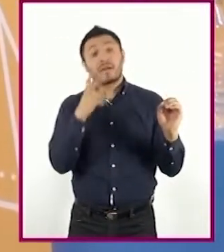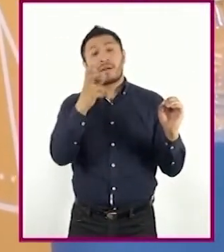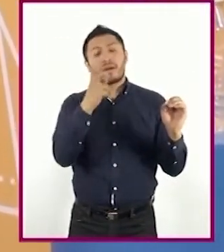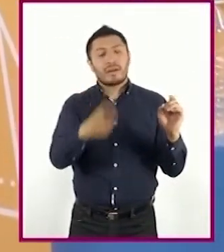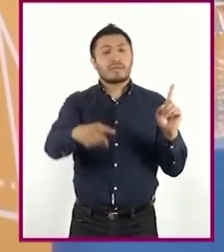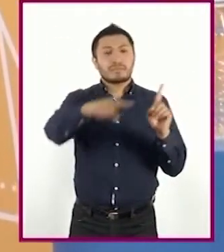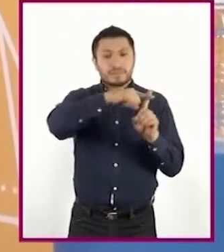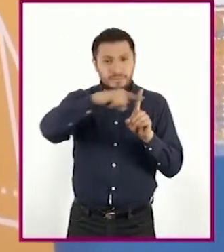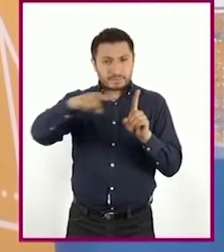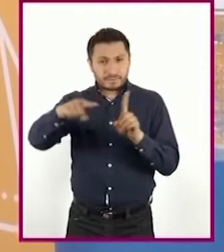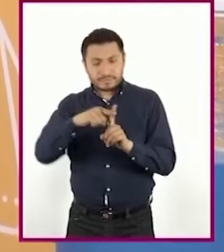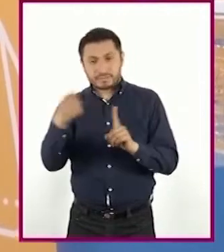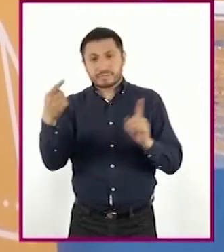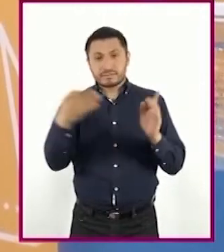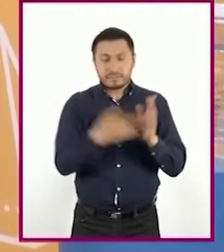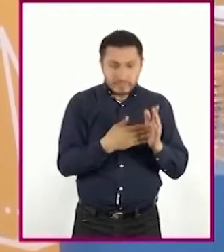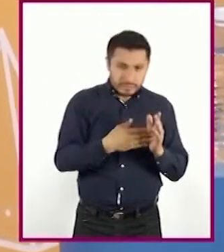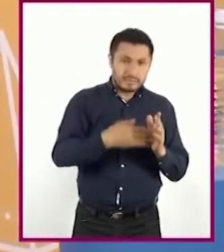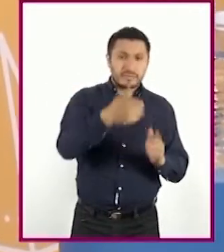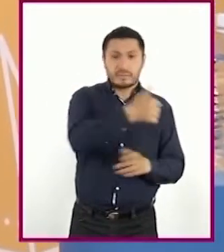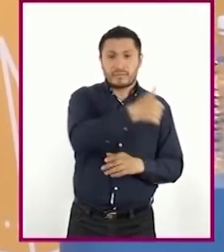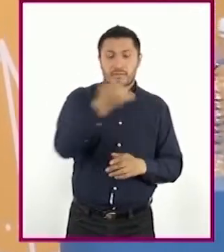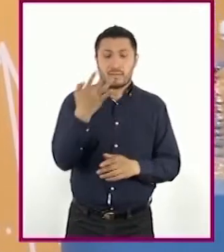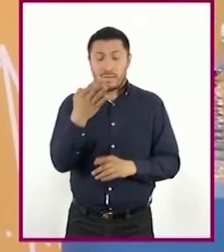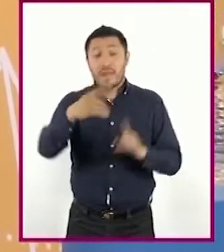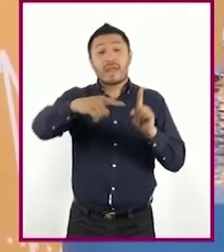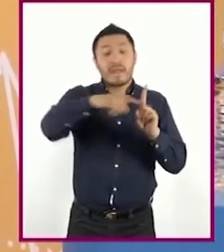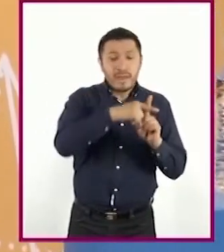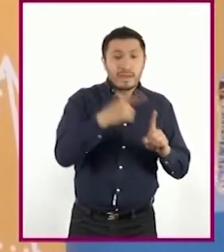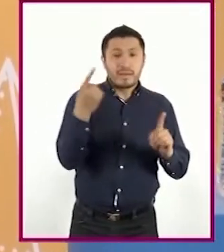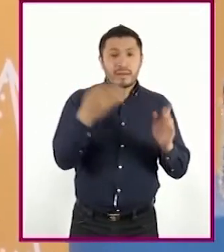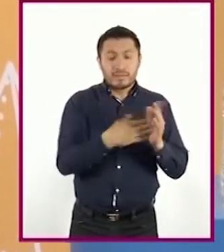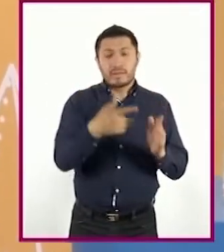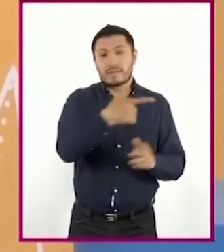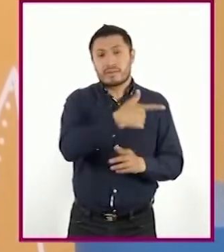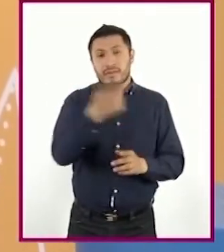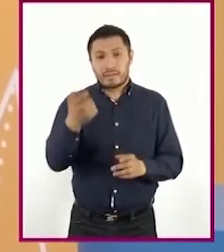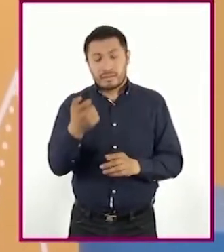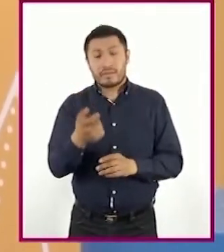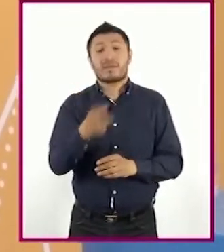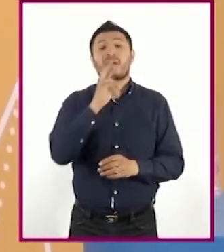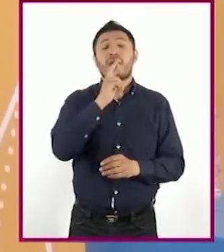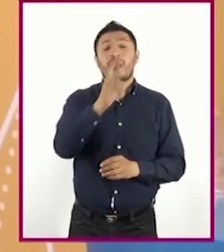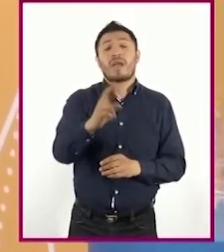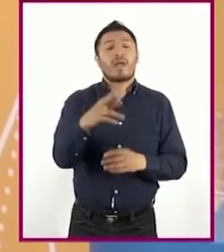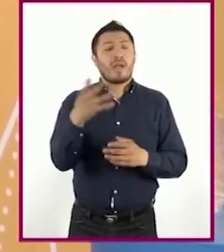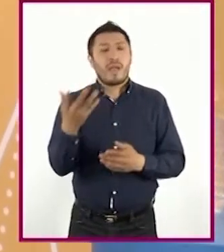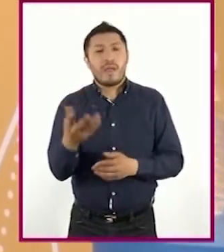hace sumando 1.650 más 1.700, que son